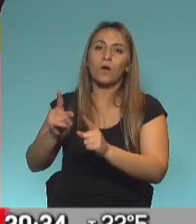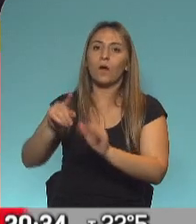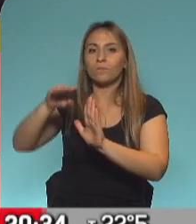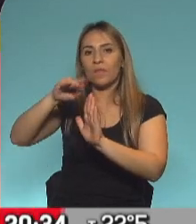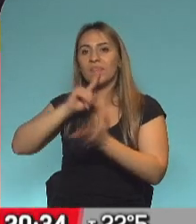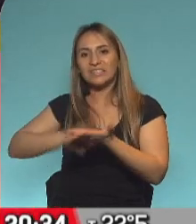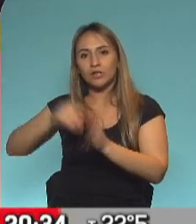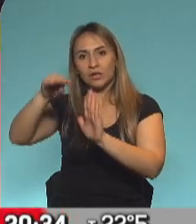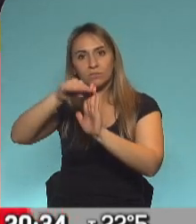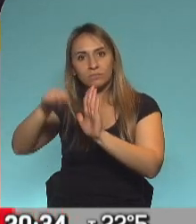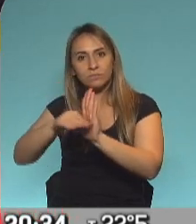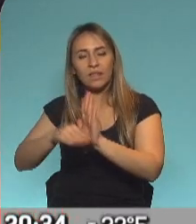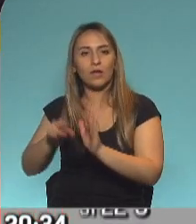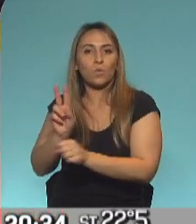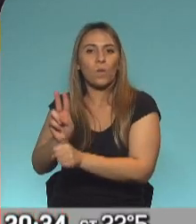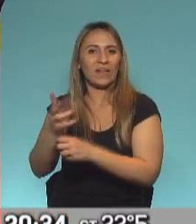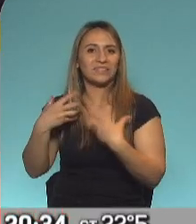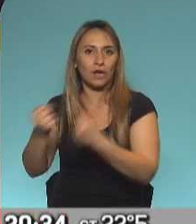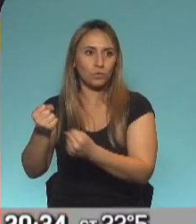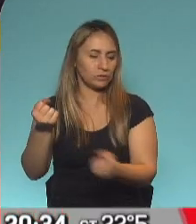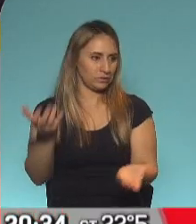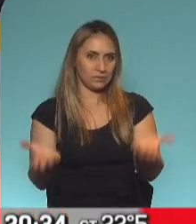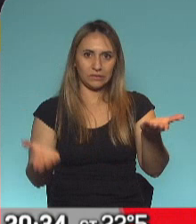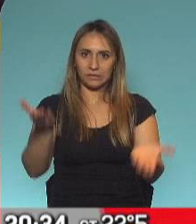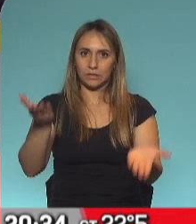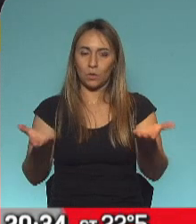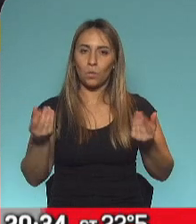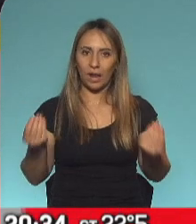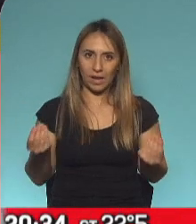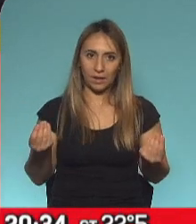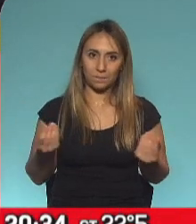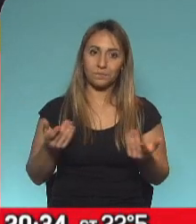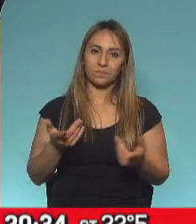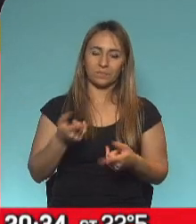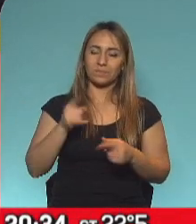sanitarias. Aún así, habiéndolas priorizado, se